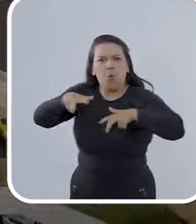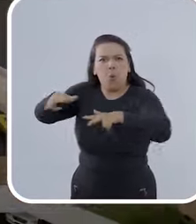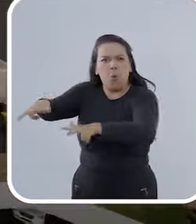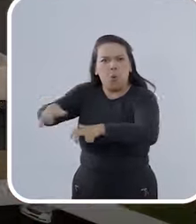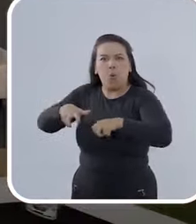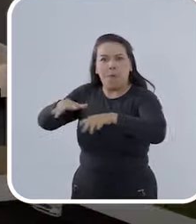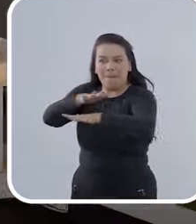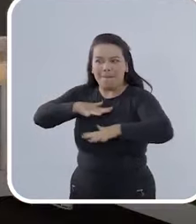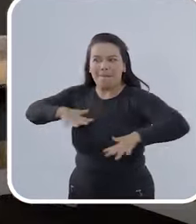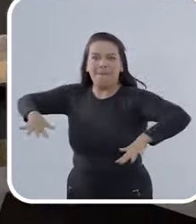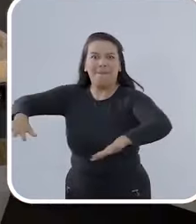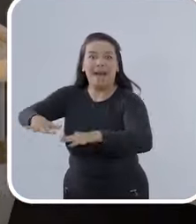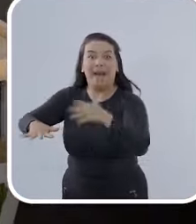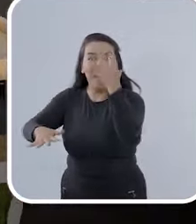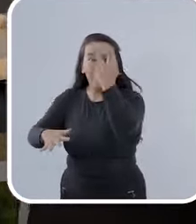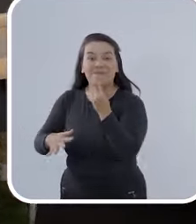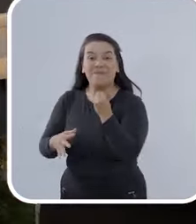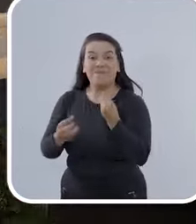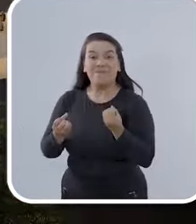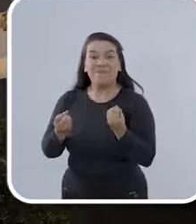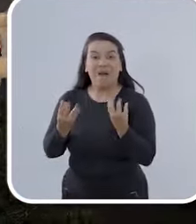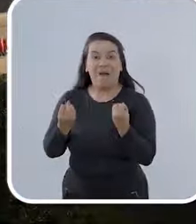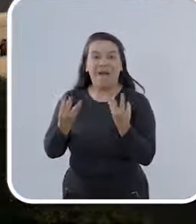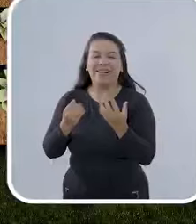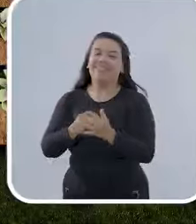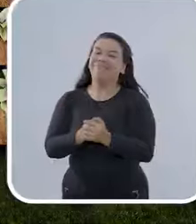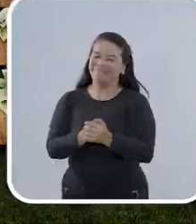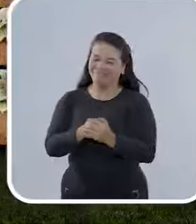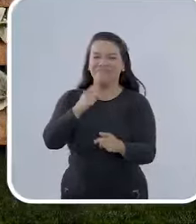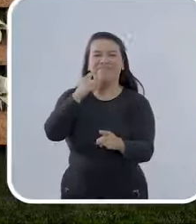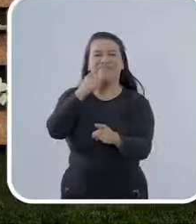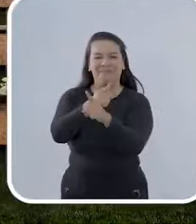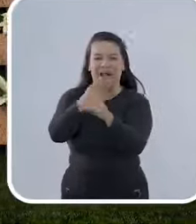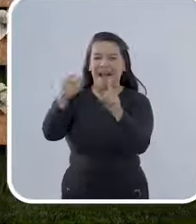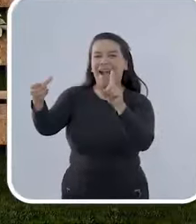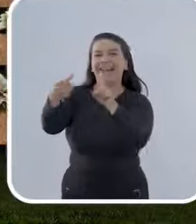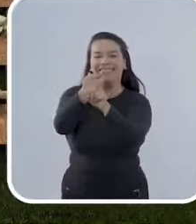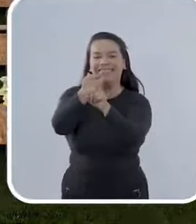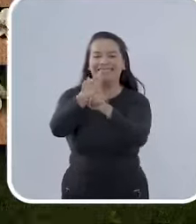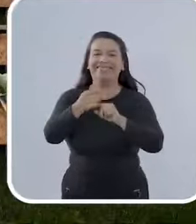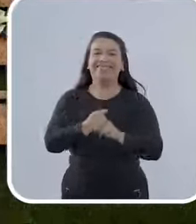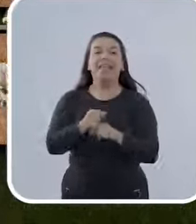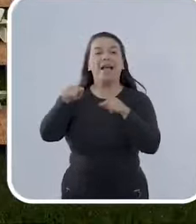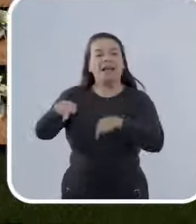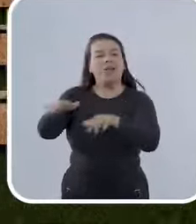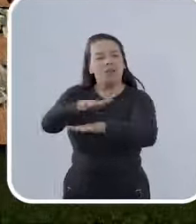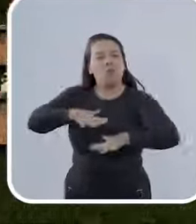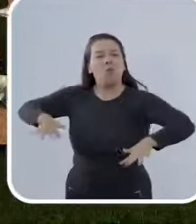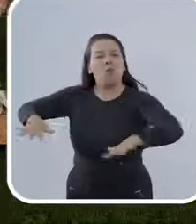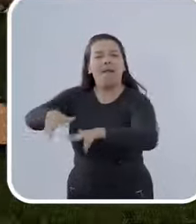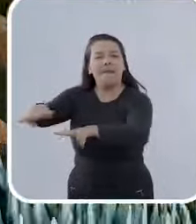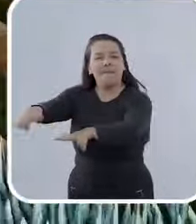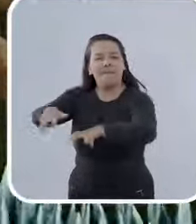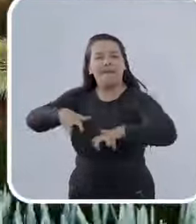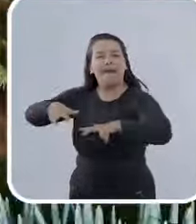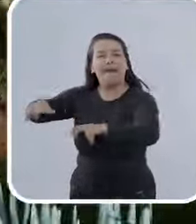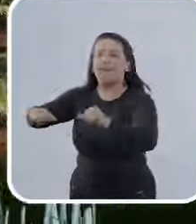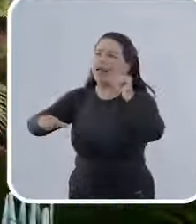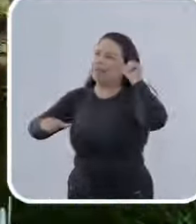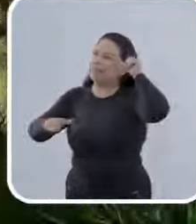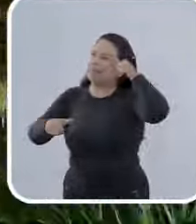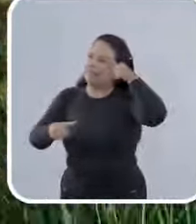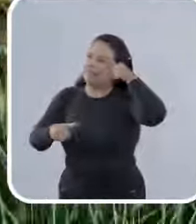entidad humana ambiental. Este es un espacio de reconexión con la historia de la sabana de Bogotá, donde a la vez se vislumbra